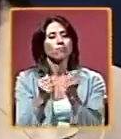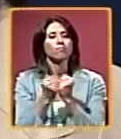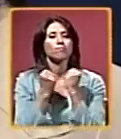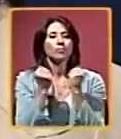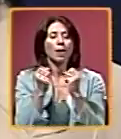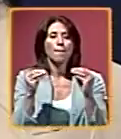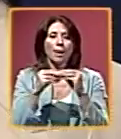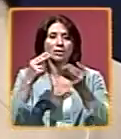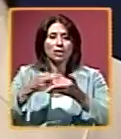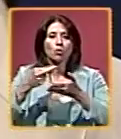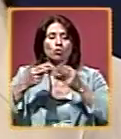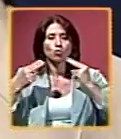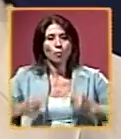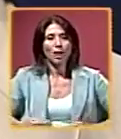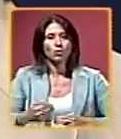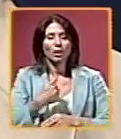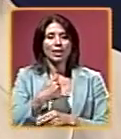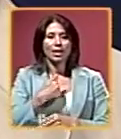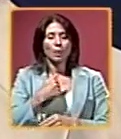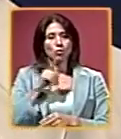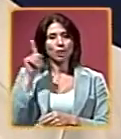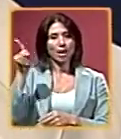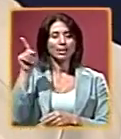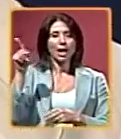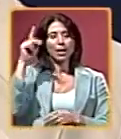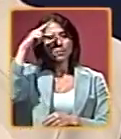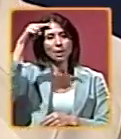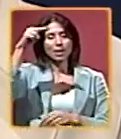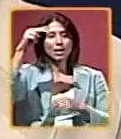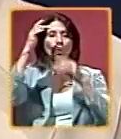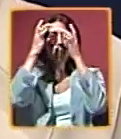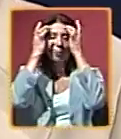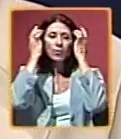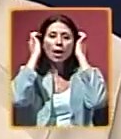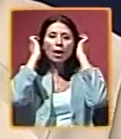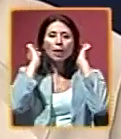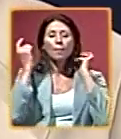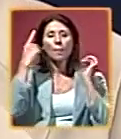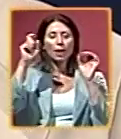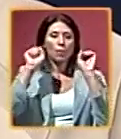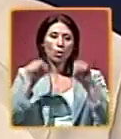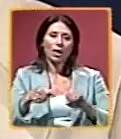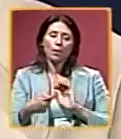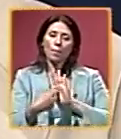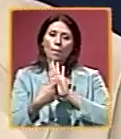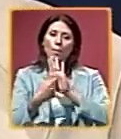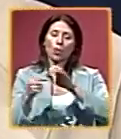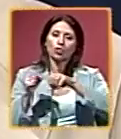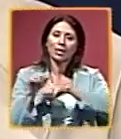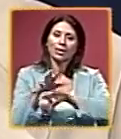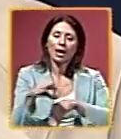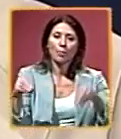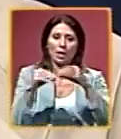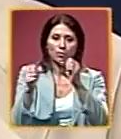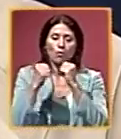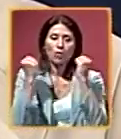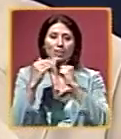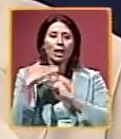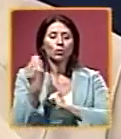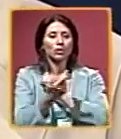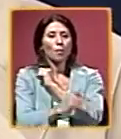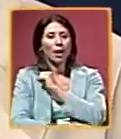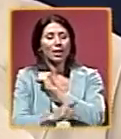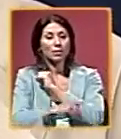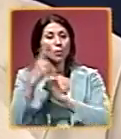recursos humanos que tenemos en el exterior y en este caso en México, para poder proyectar con mayor fuerza nuestro país. Y recordemos que México